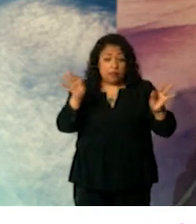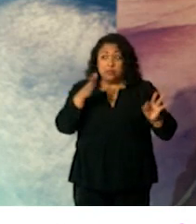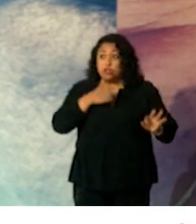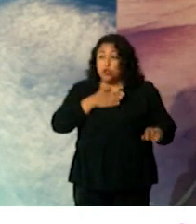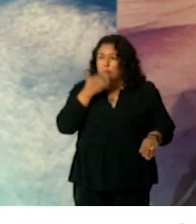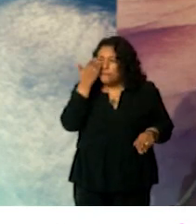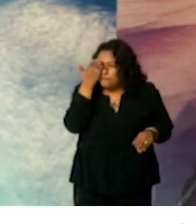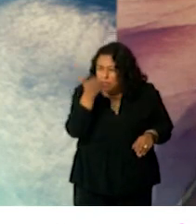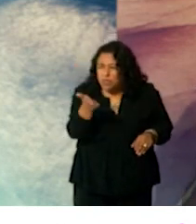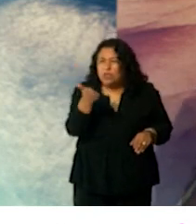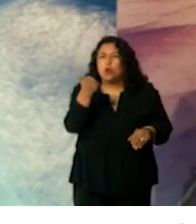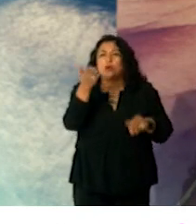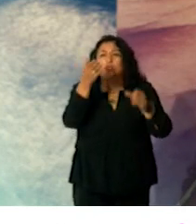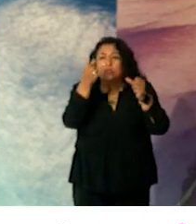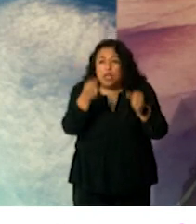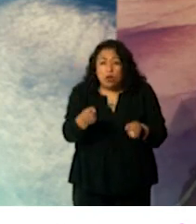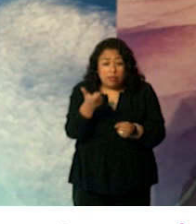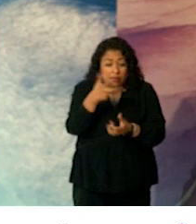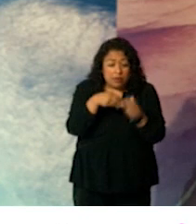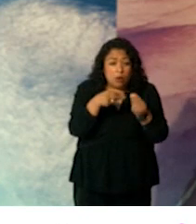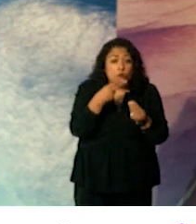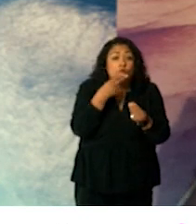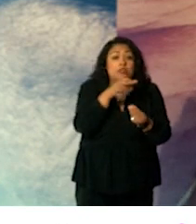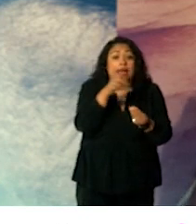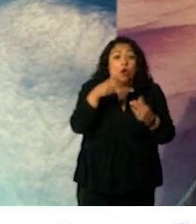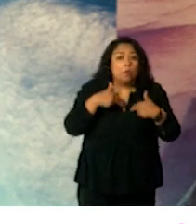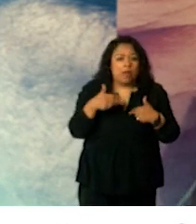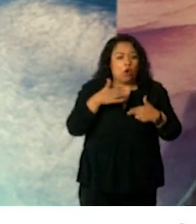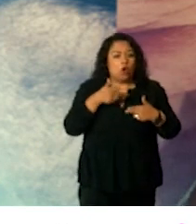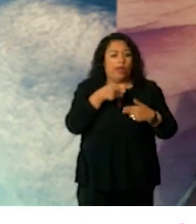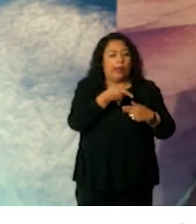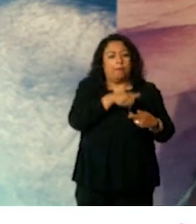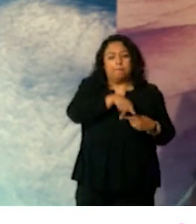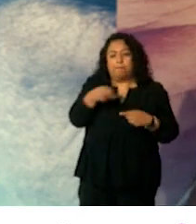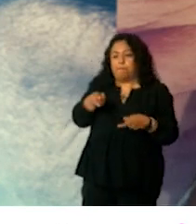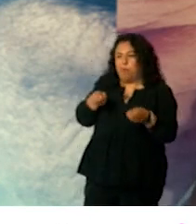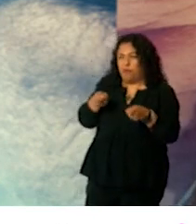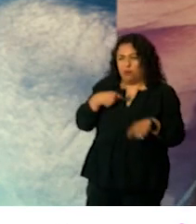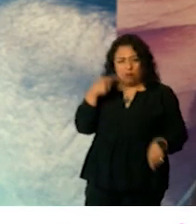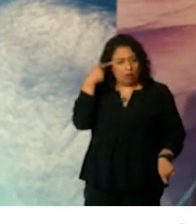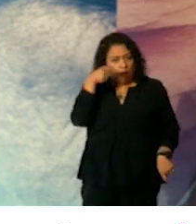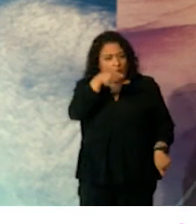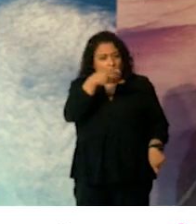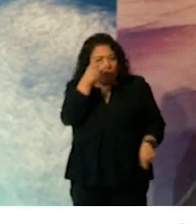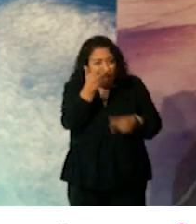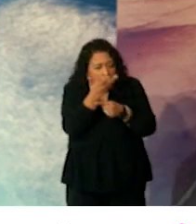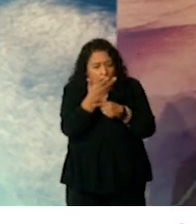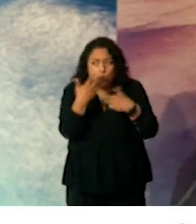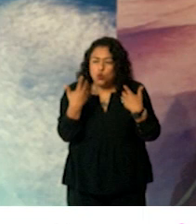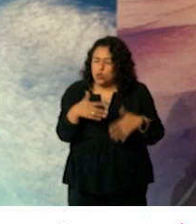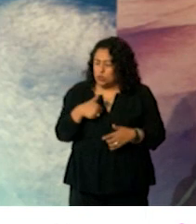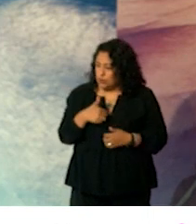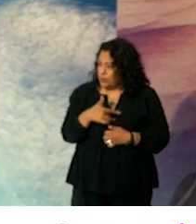que aseguren que el capital le sirva a la humanidad, no que la gobierne. Y yo dije, esa, o sea, como que